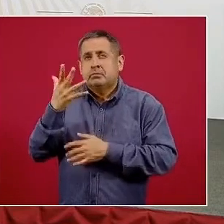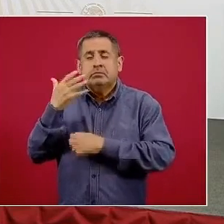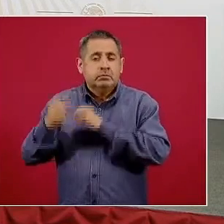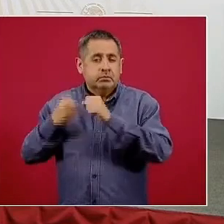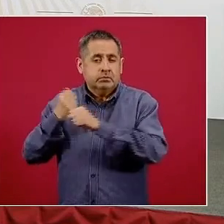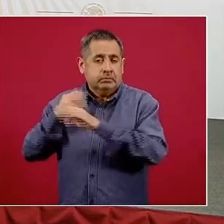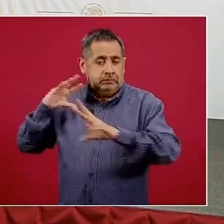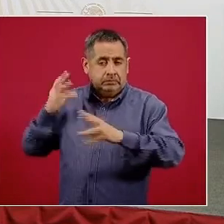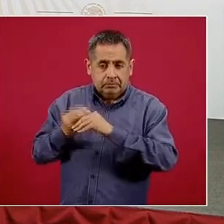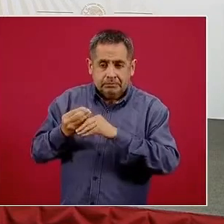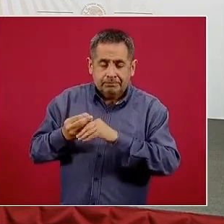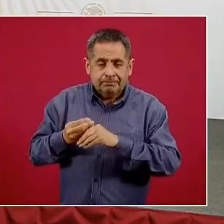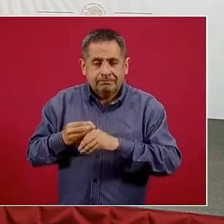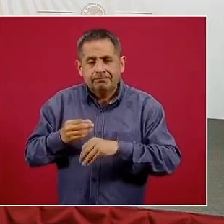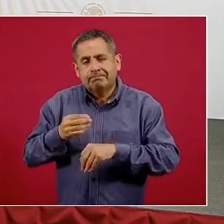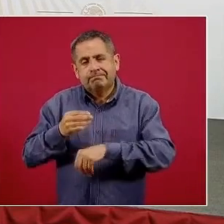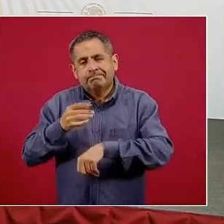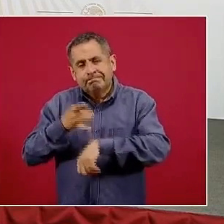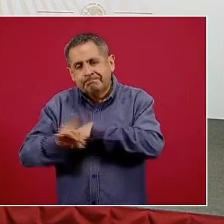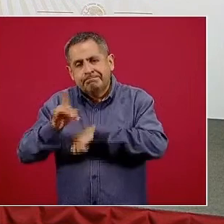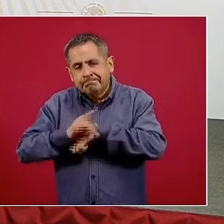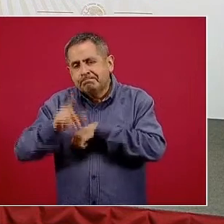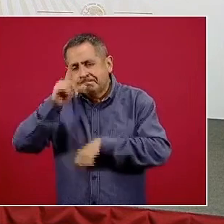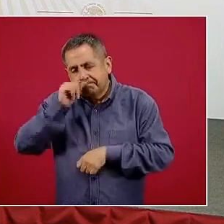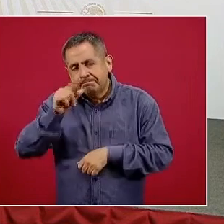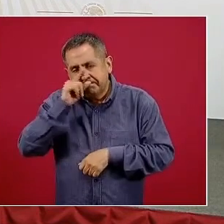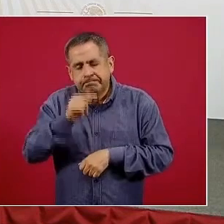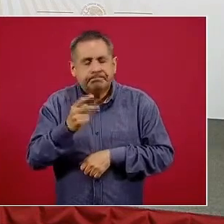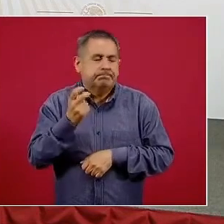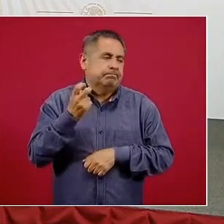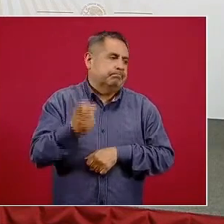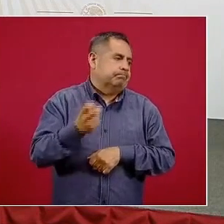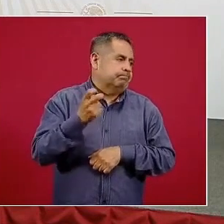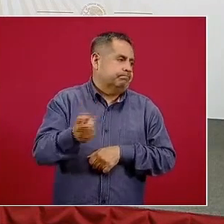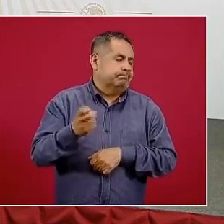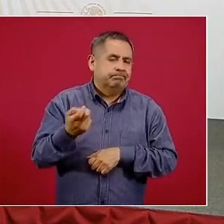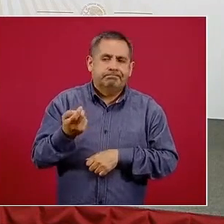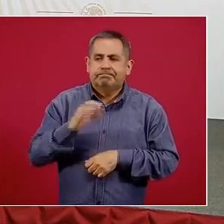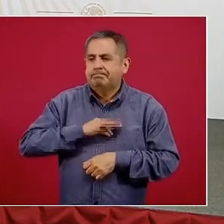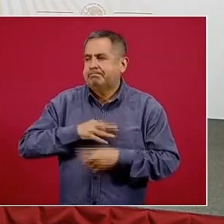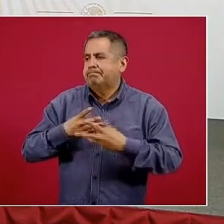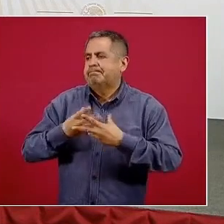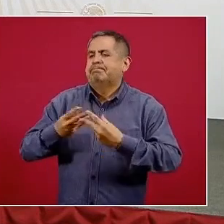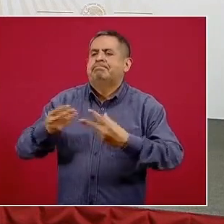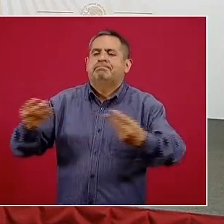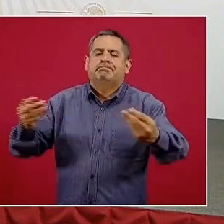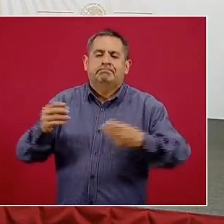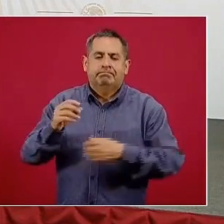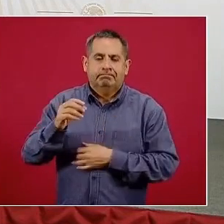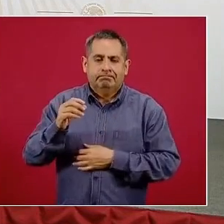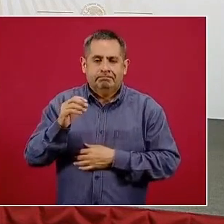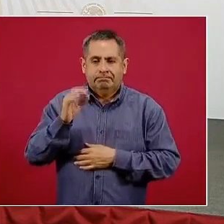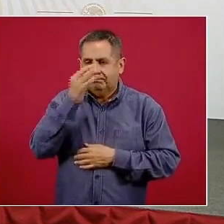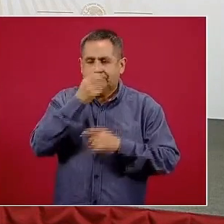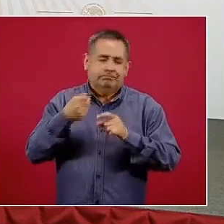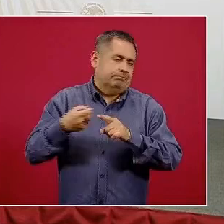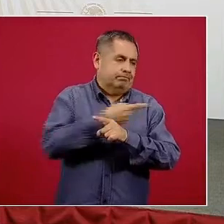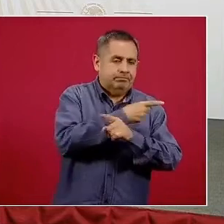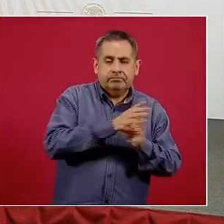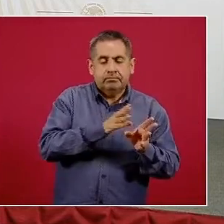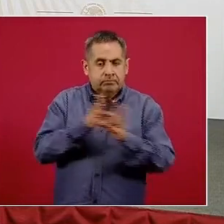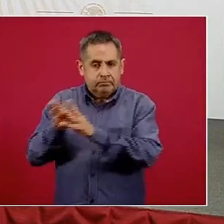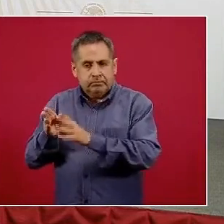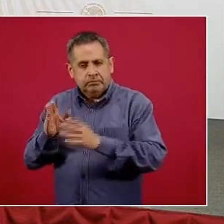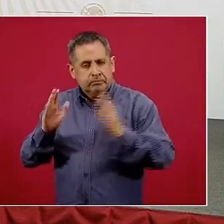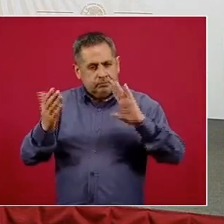años, eran la causa atribuible de esta epidemia de sarampión. Pero bueno, ya me desvié a hablar del sarampión, es